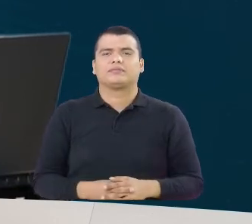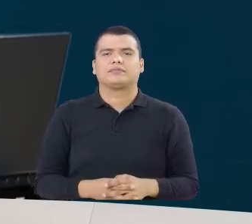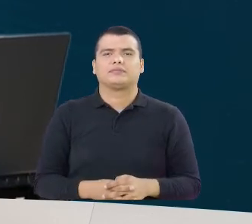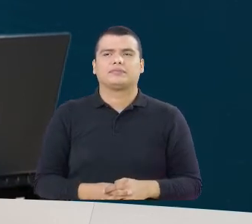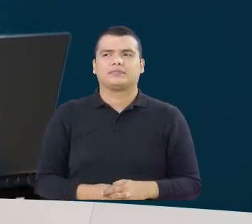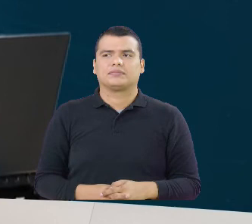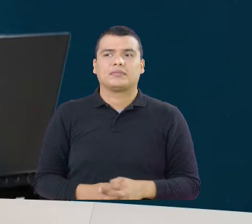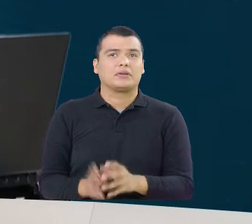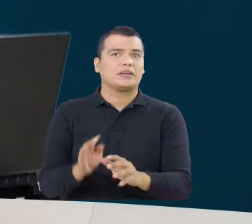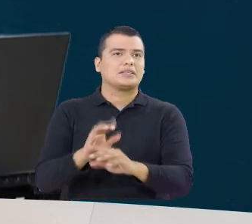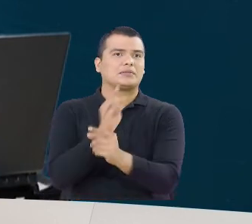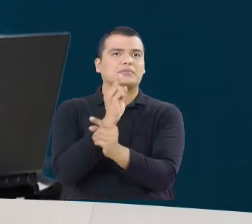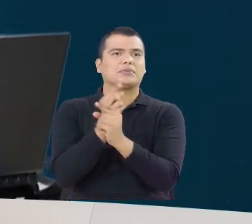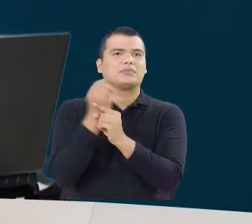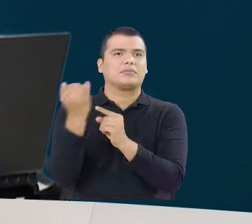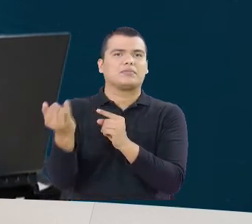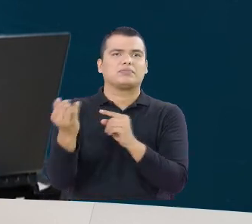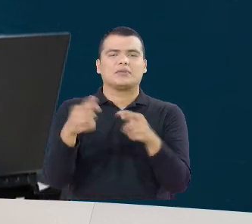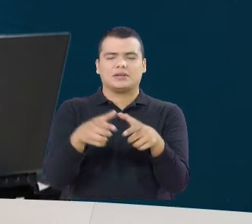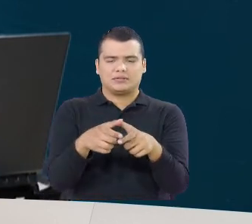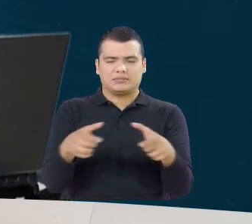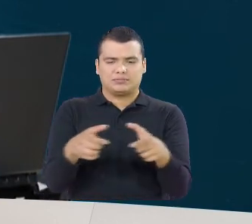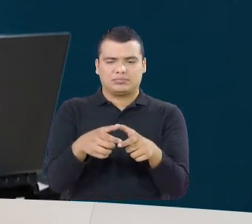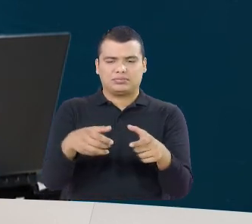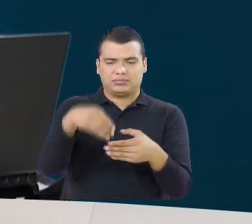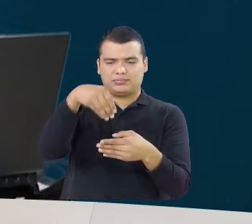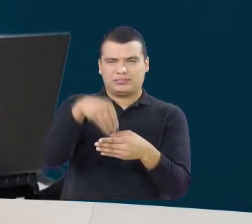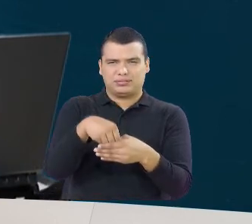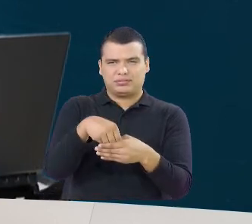está el resultado, que son 2 sobres